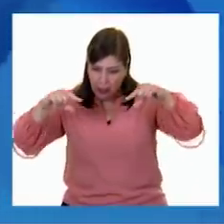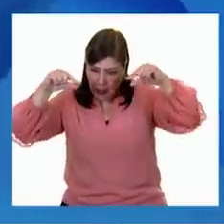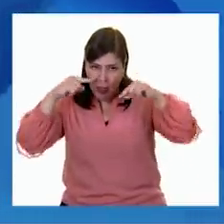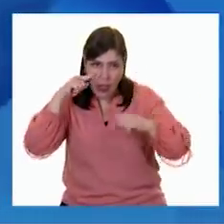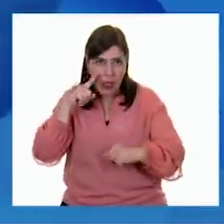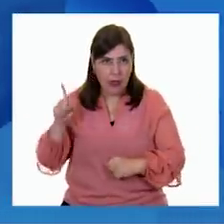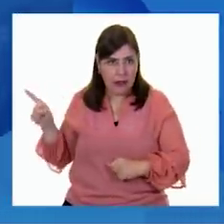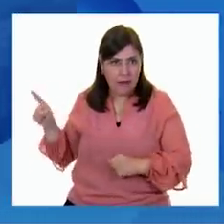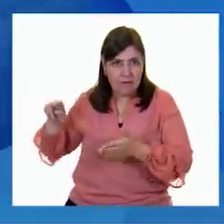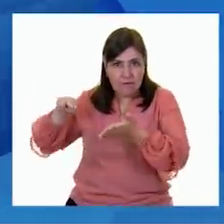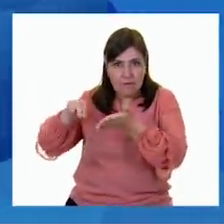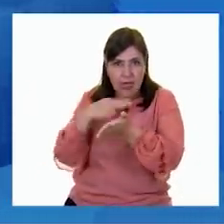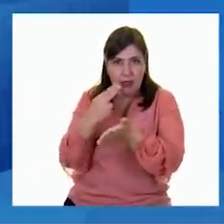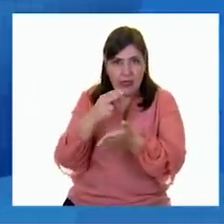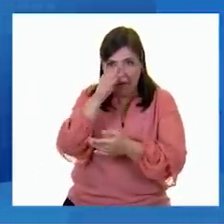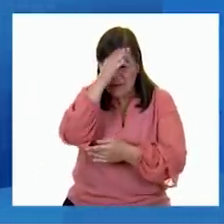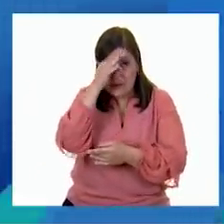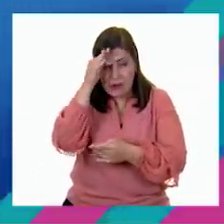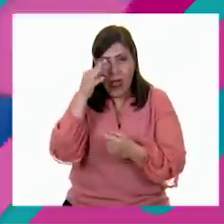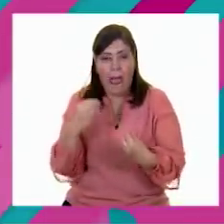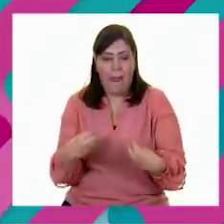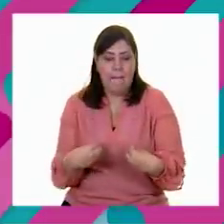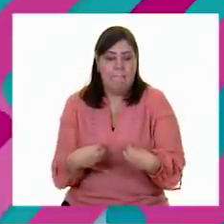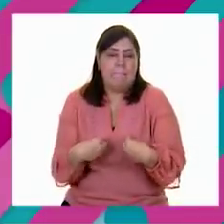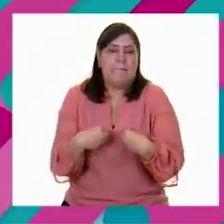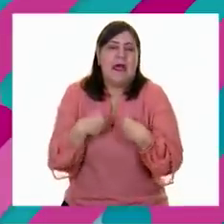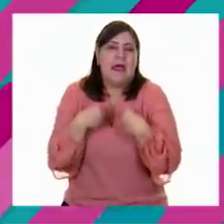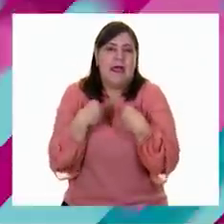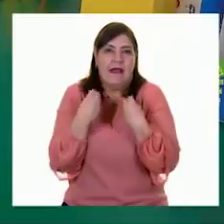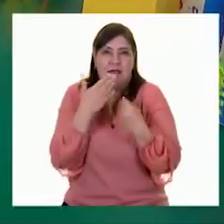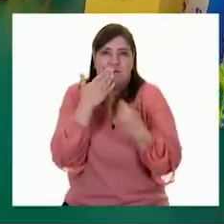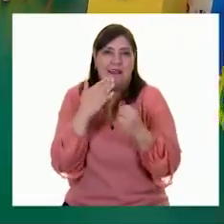la firma de Frida. ¡Viva la vida!